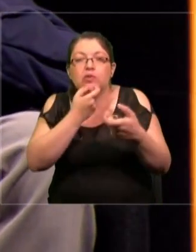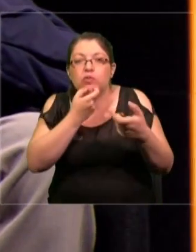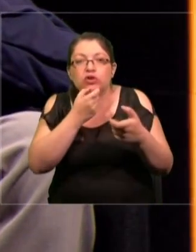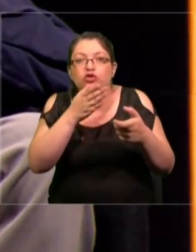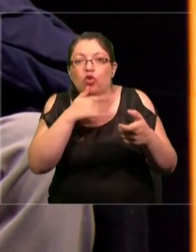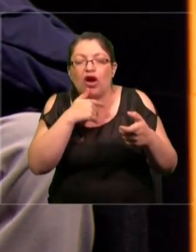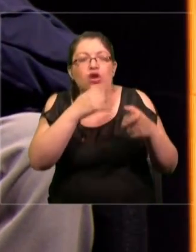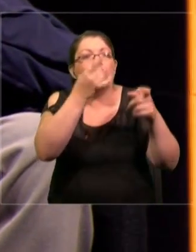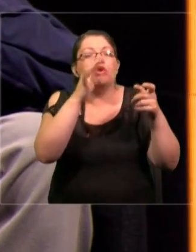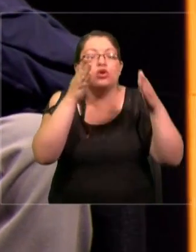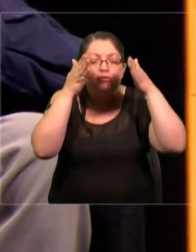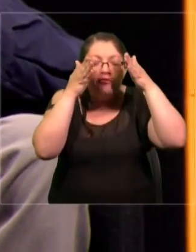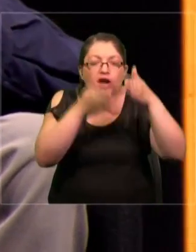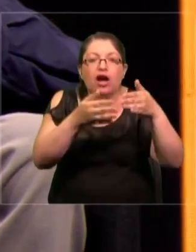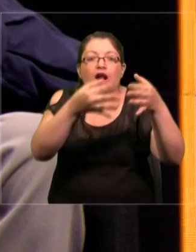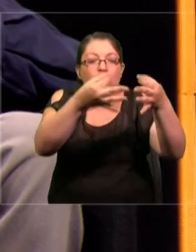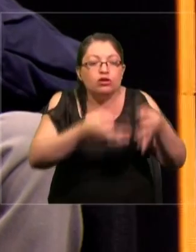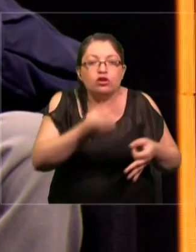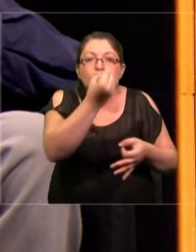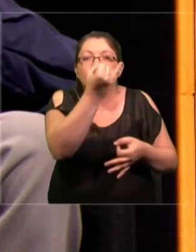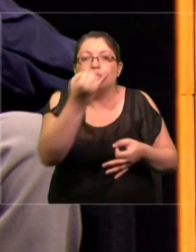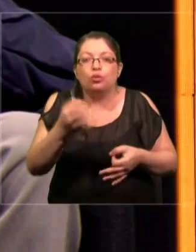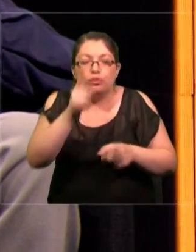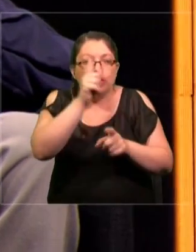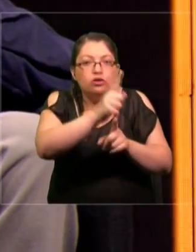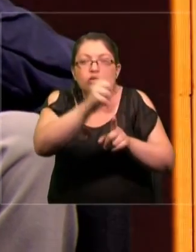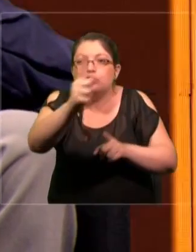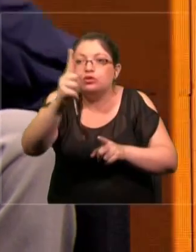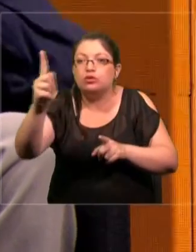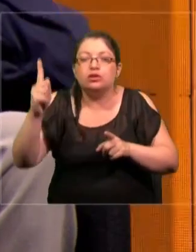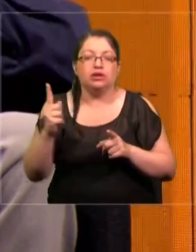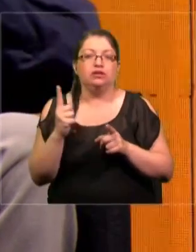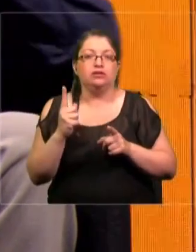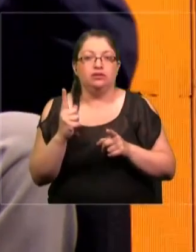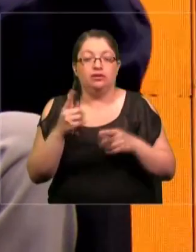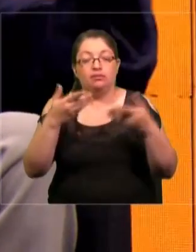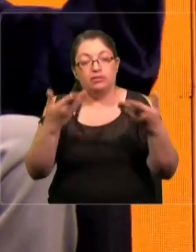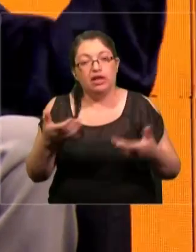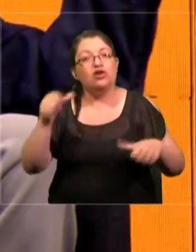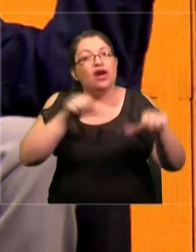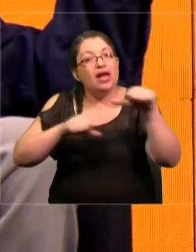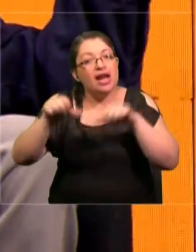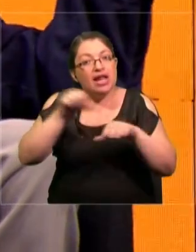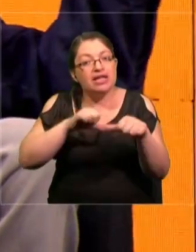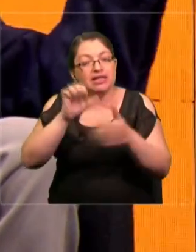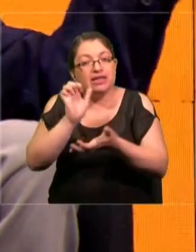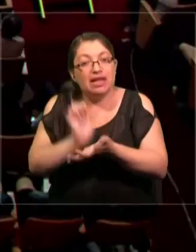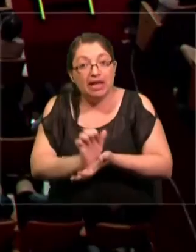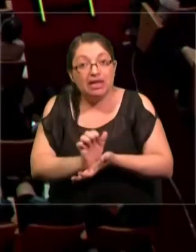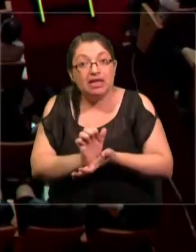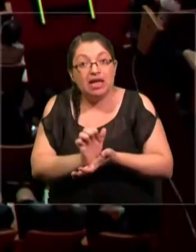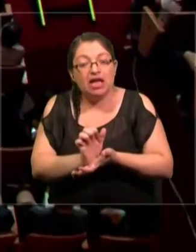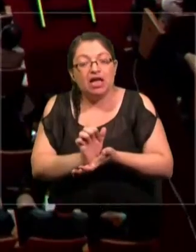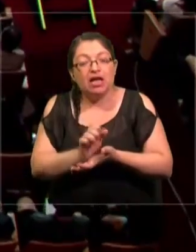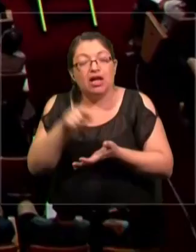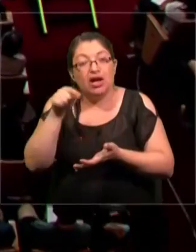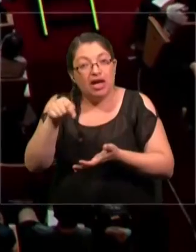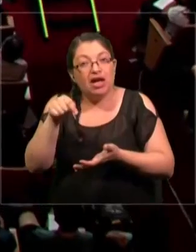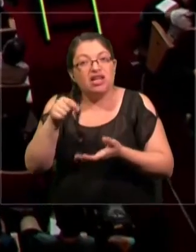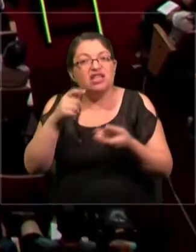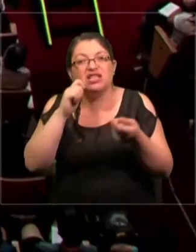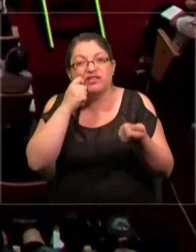números, individuos. Por eso es que la ciencia del Estado, en su esencia,